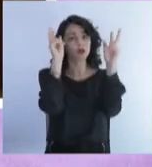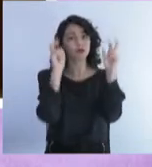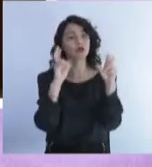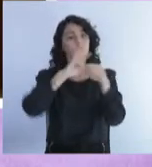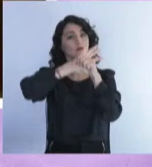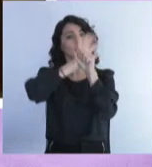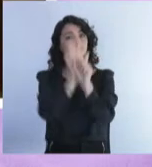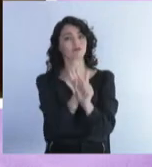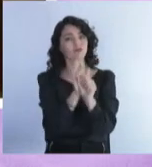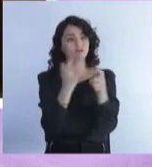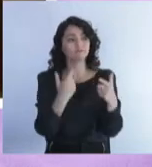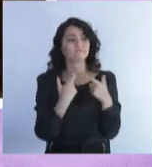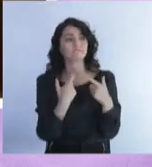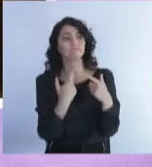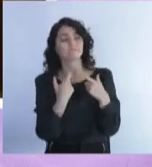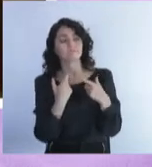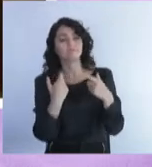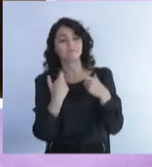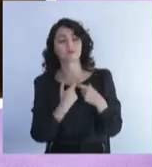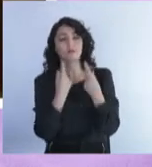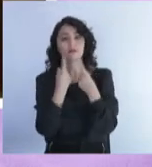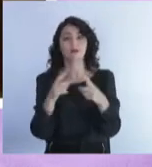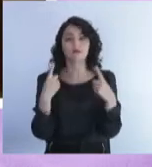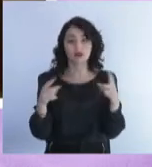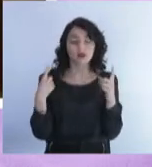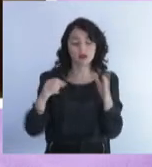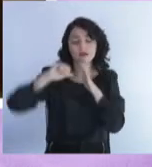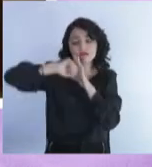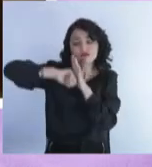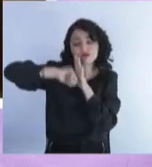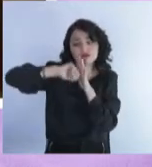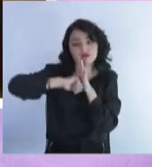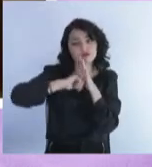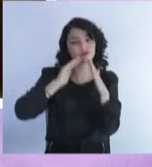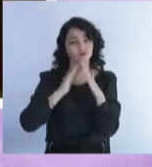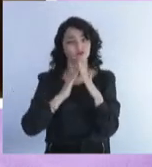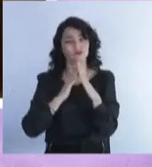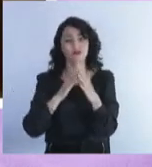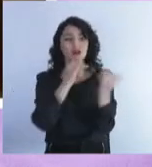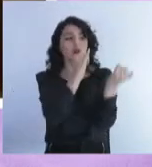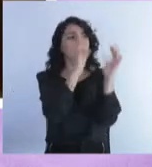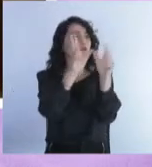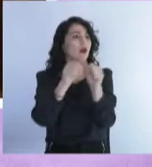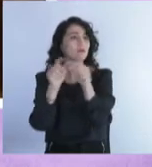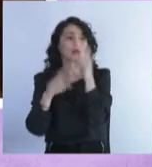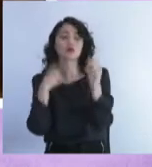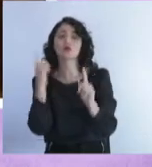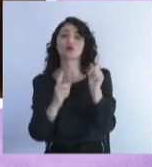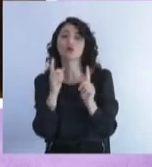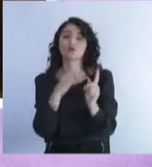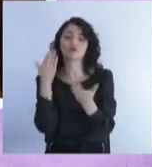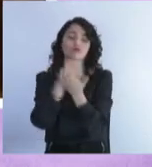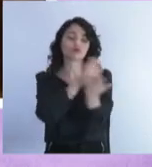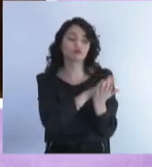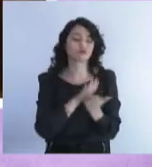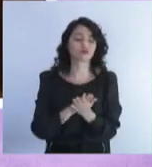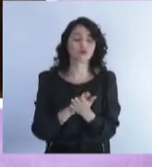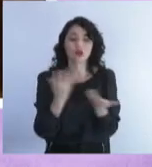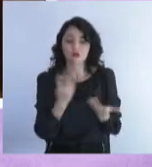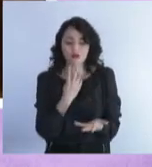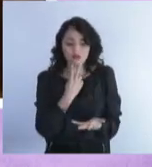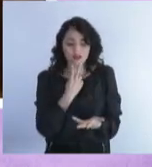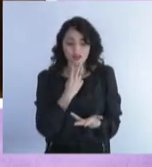con restricciones sanitarias, confinamiento y pérdidas familiares, cómo la calidad de vida de las personas se ha